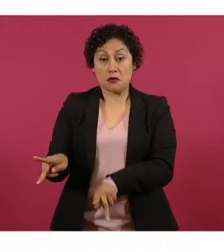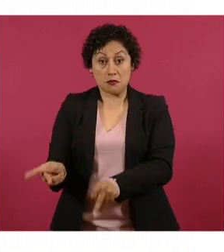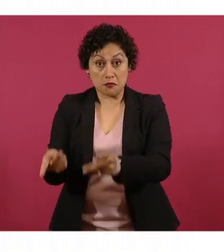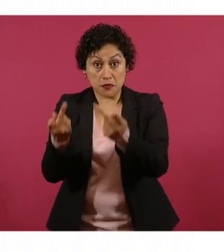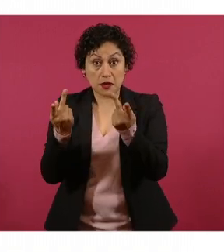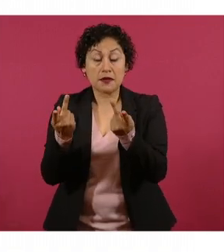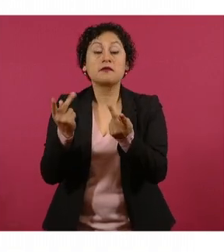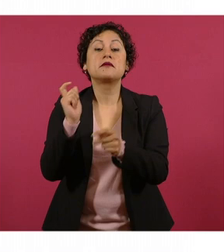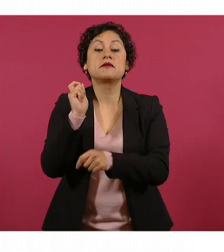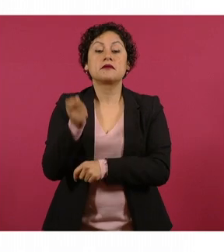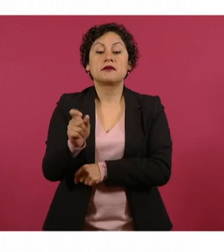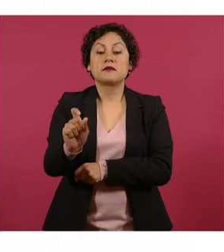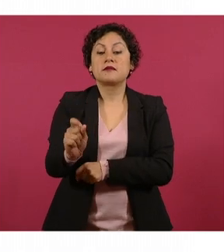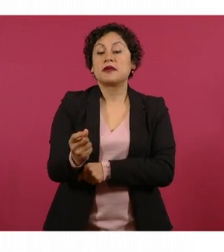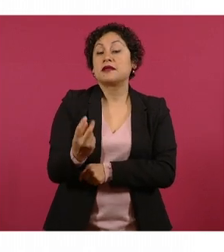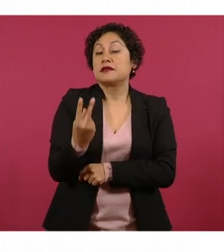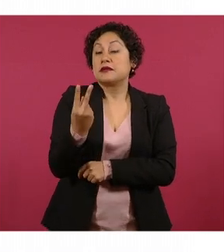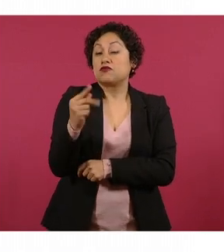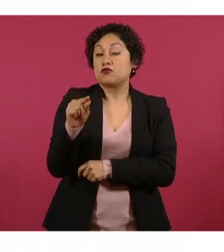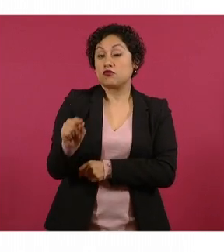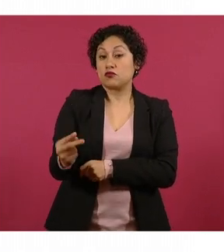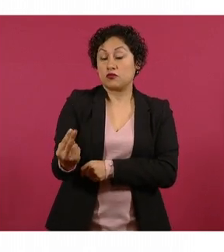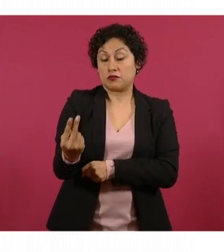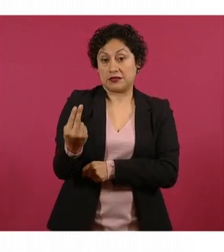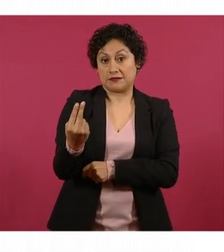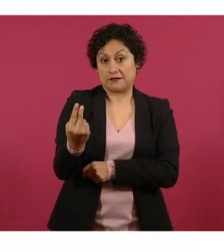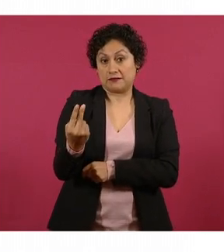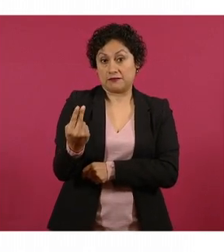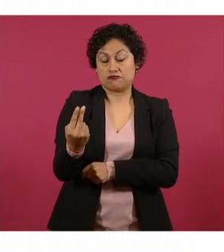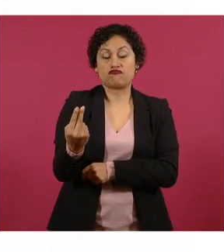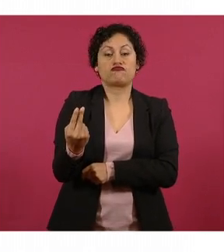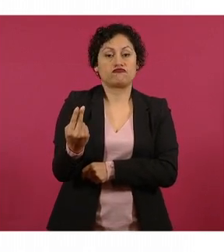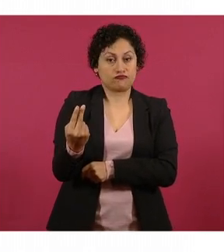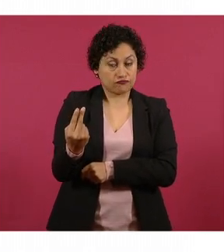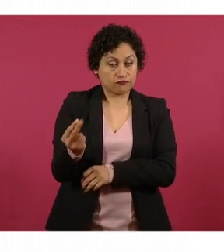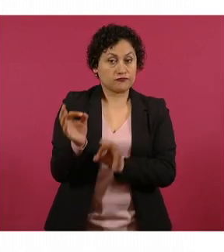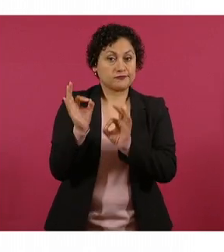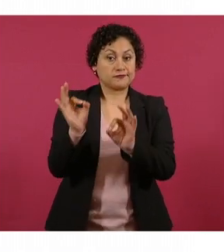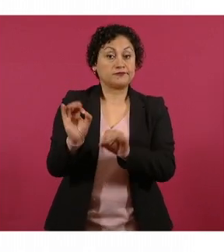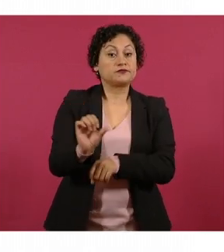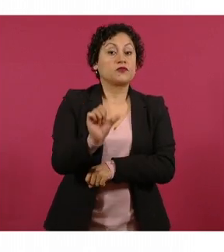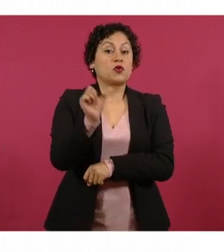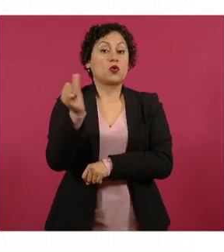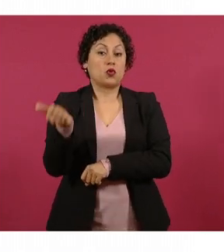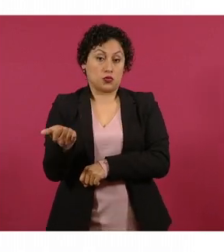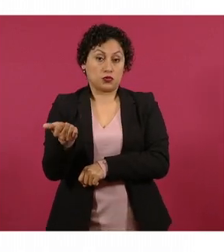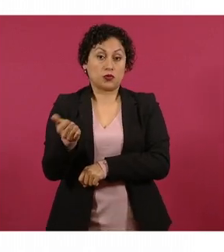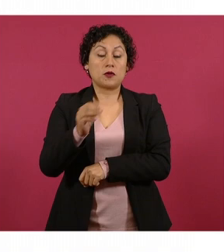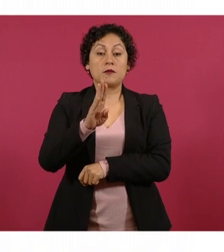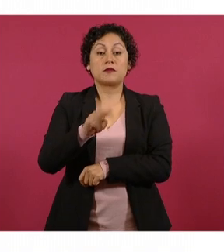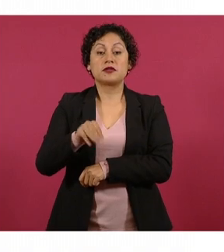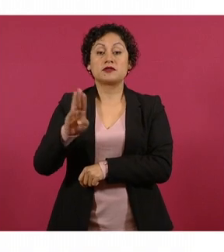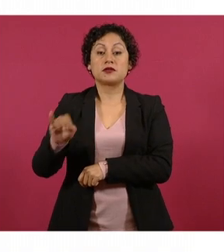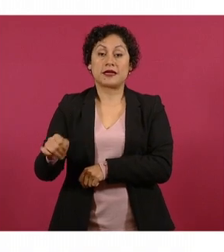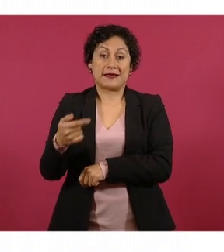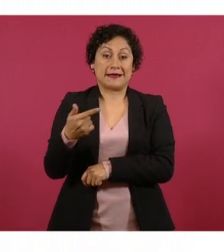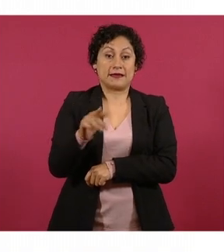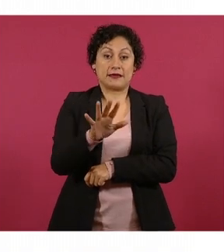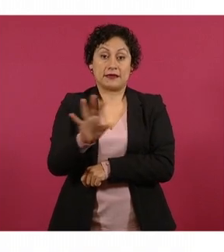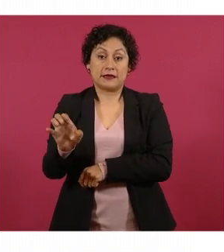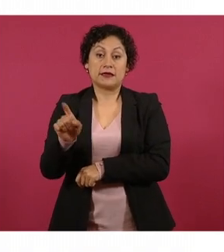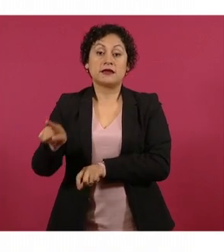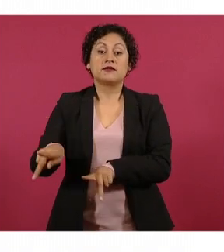en únicamente 22 pesos con 25 centavos. Por ejemplo, en Lázaro Cárdenas, Michoacán, G500 lo dio